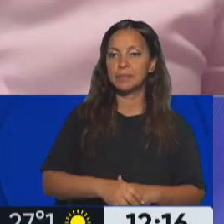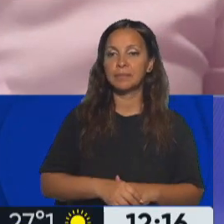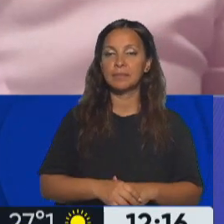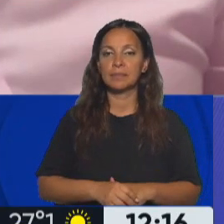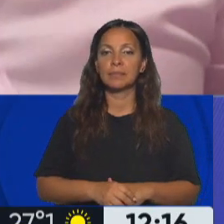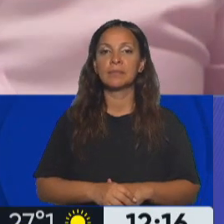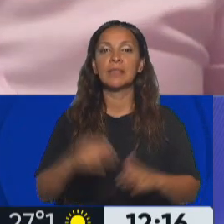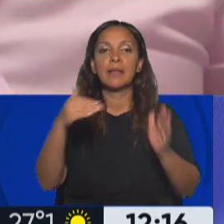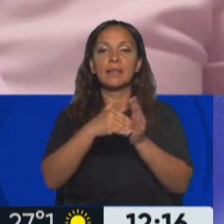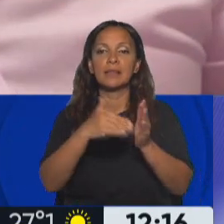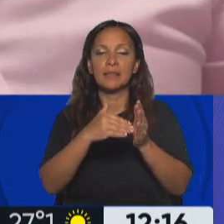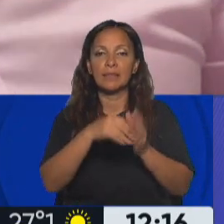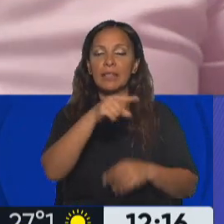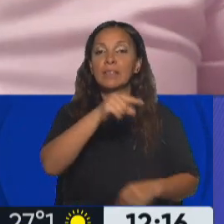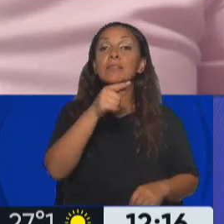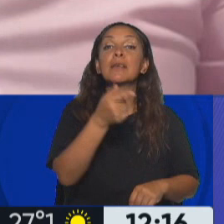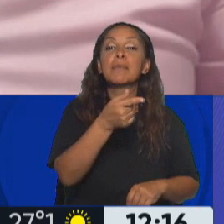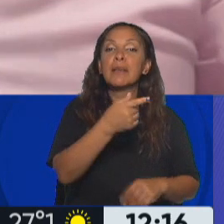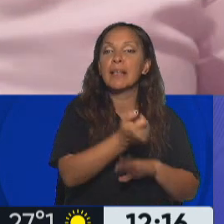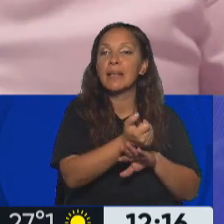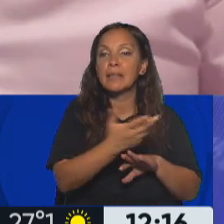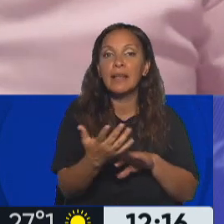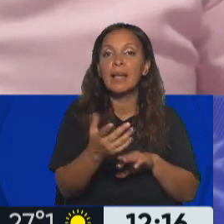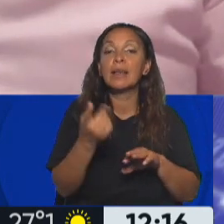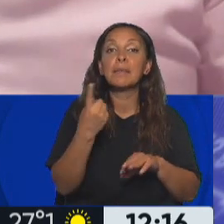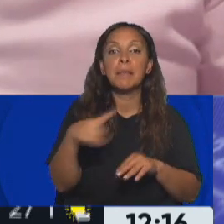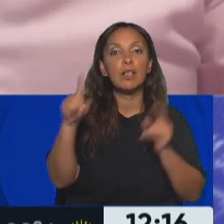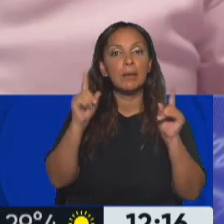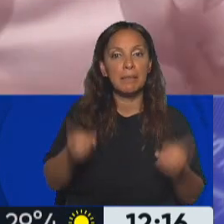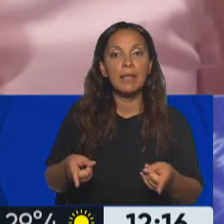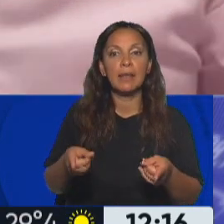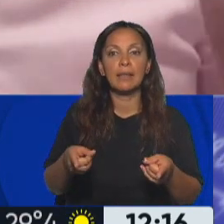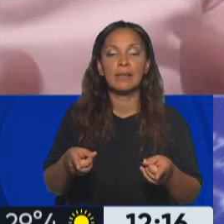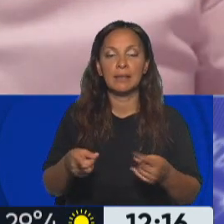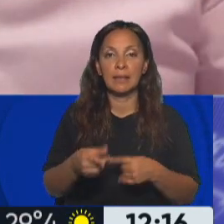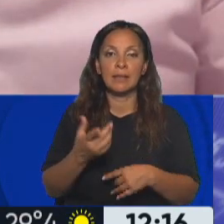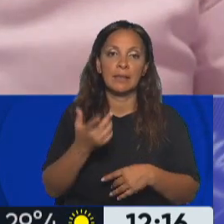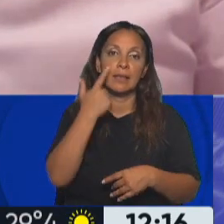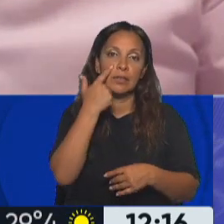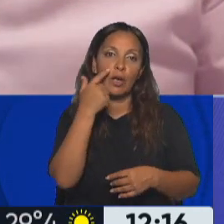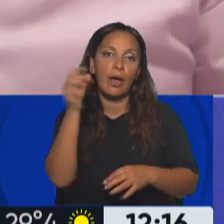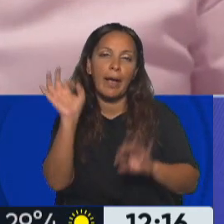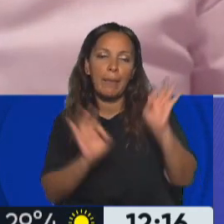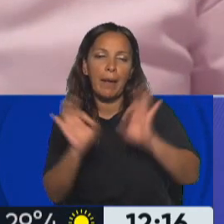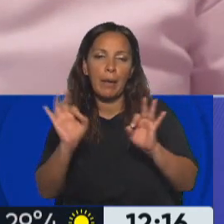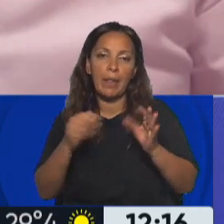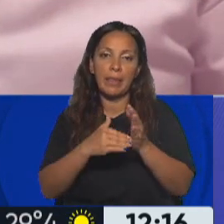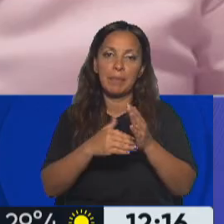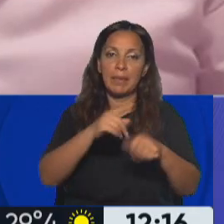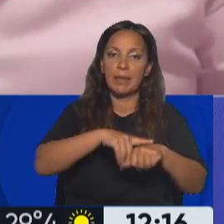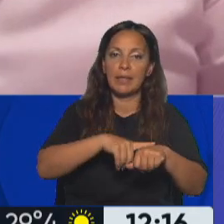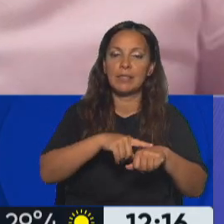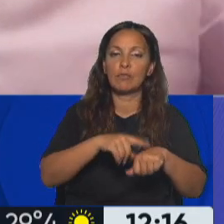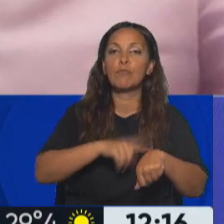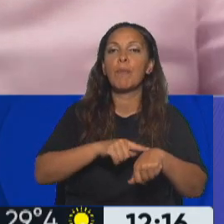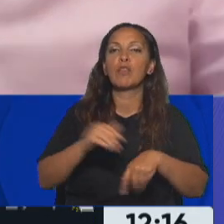en stock, pero también va a repercutir seguramente, y eso se evaluará con el tiempo, en la cosecha